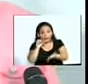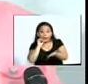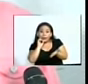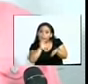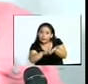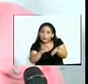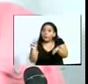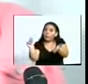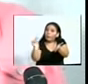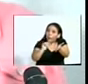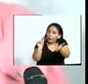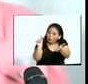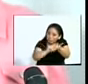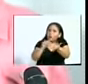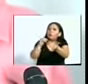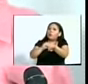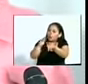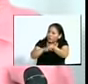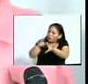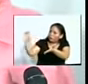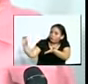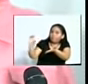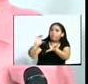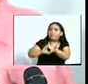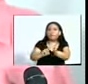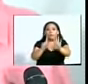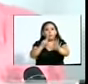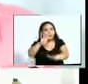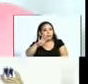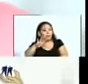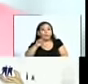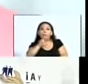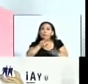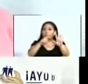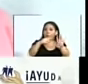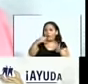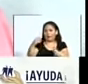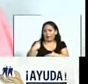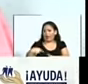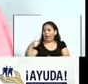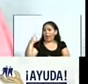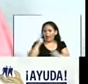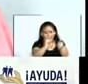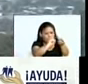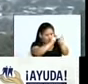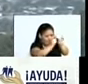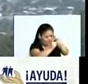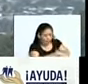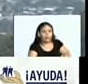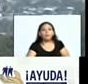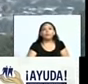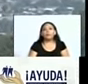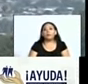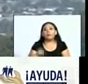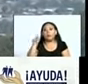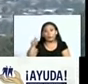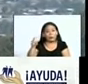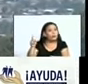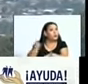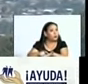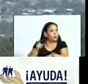y crea el fideicomiso por 600 millones de dólares, ayer lo estaban modificando. Esta nueva deuda